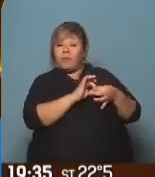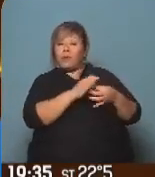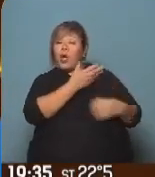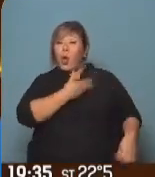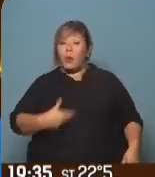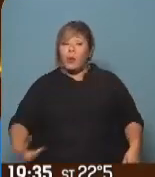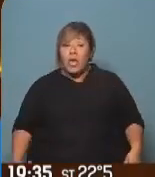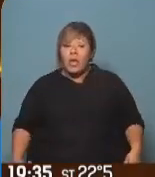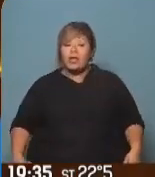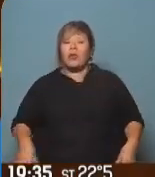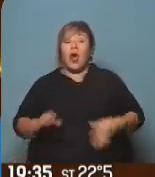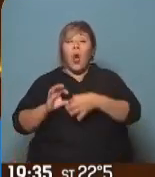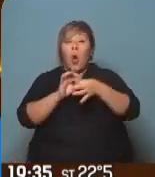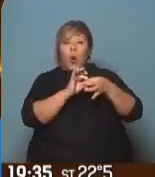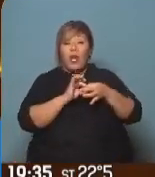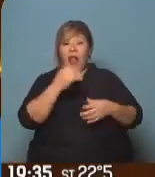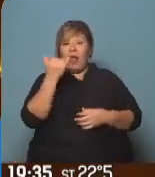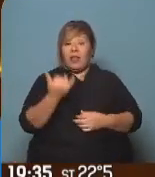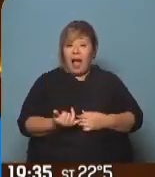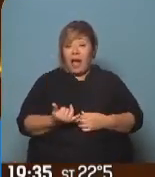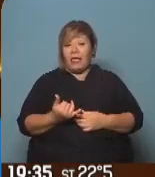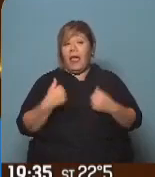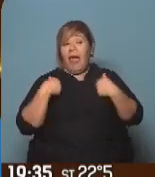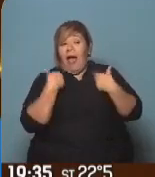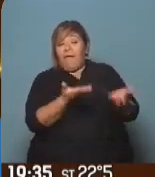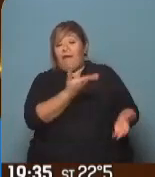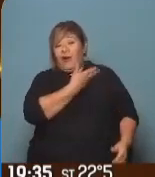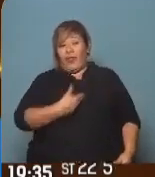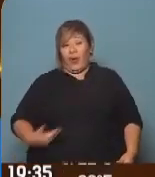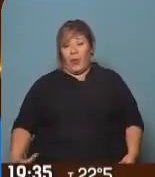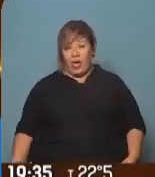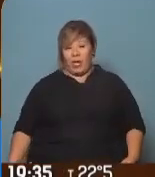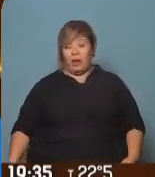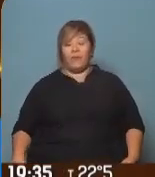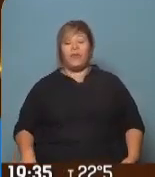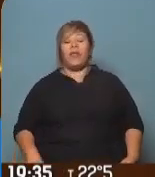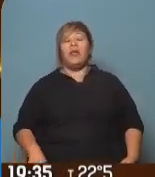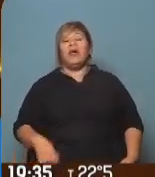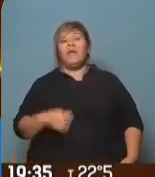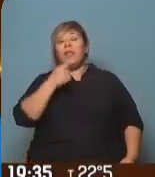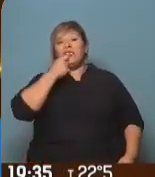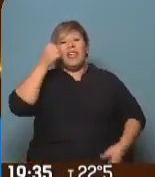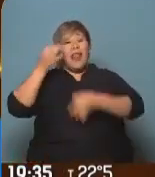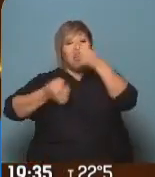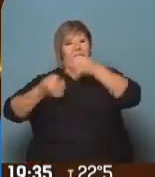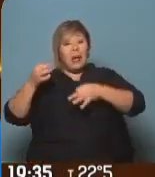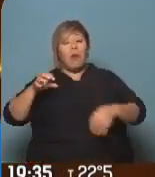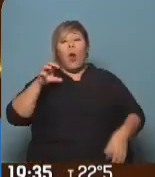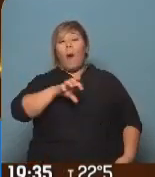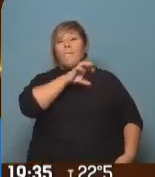la tendencia que existe en todas las elecciones subnacionales de la Argentina